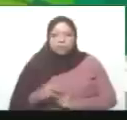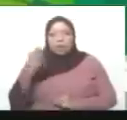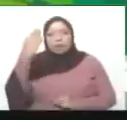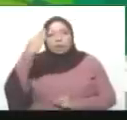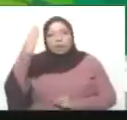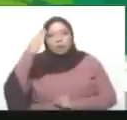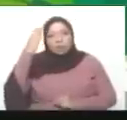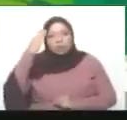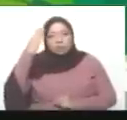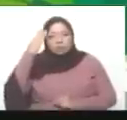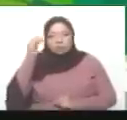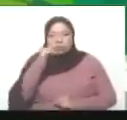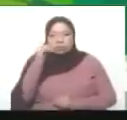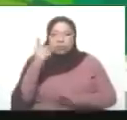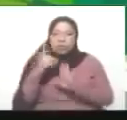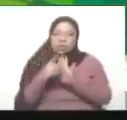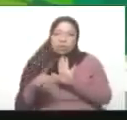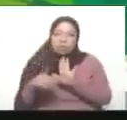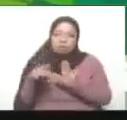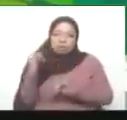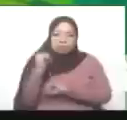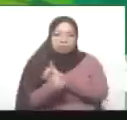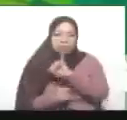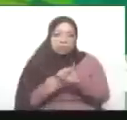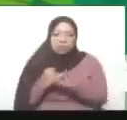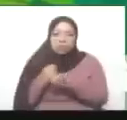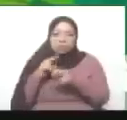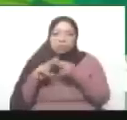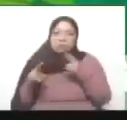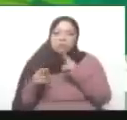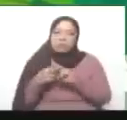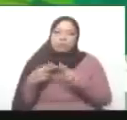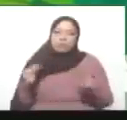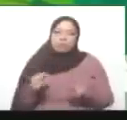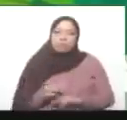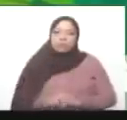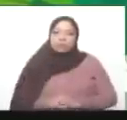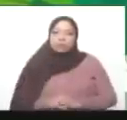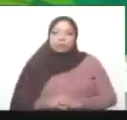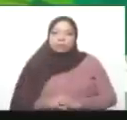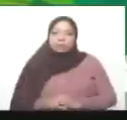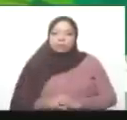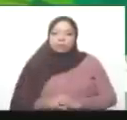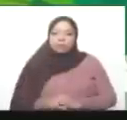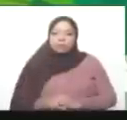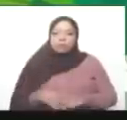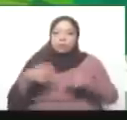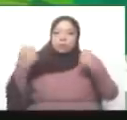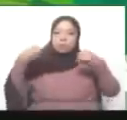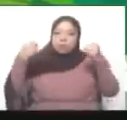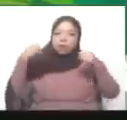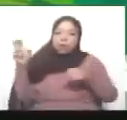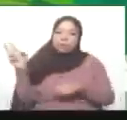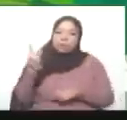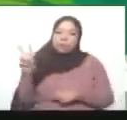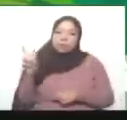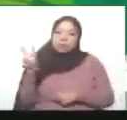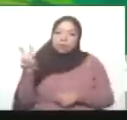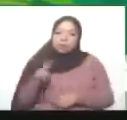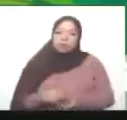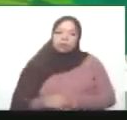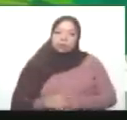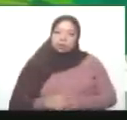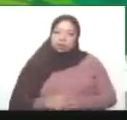es derecho internacional de paz diplomacia de paz que es la que ha practicado Venezuela y practica Venezuela